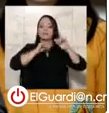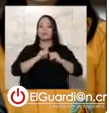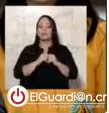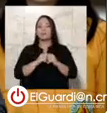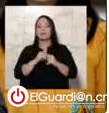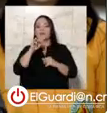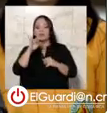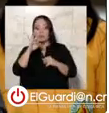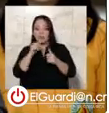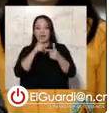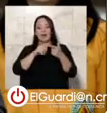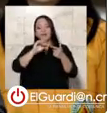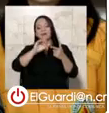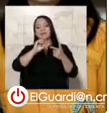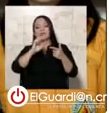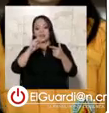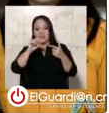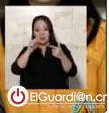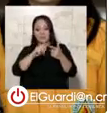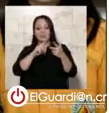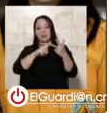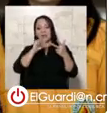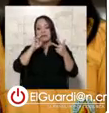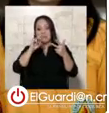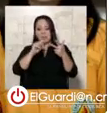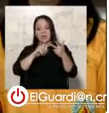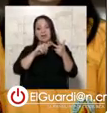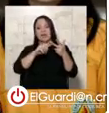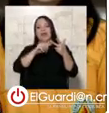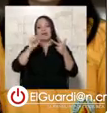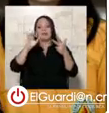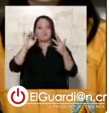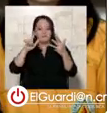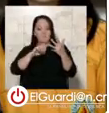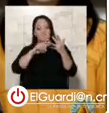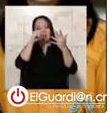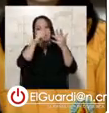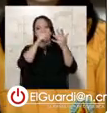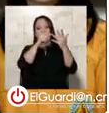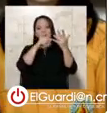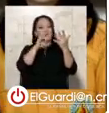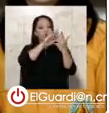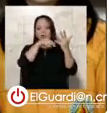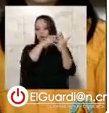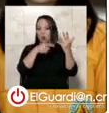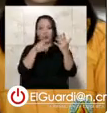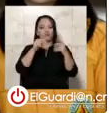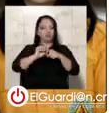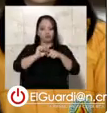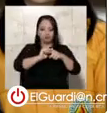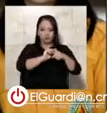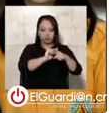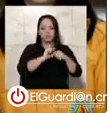del INTA, el SENASA, del SENARA, el SFE, el INA, que es importantísimo para nosotros en todas las capacitaciones que hemos estado dando.